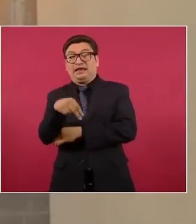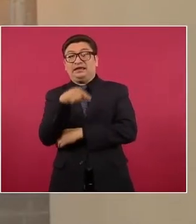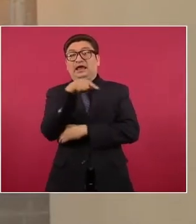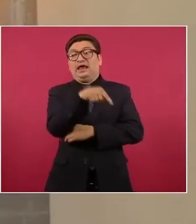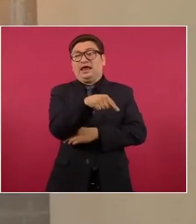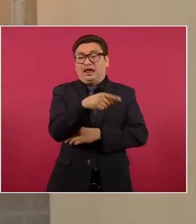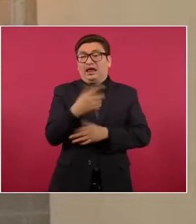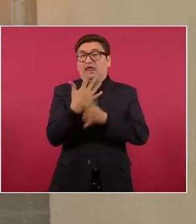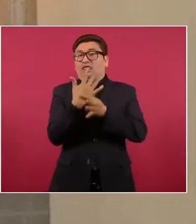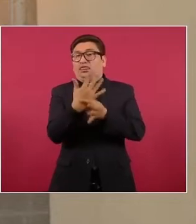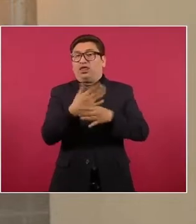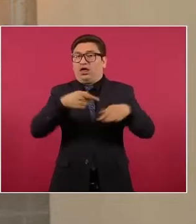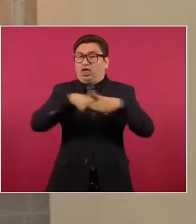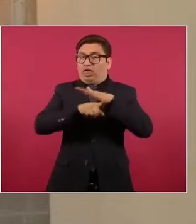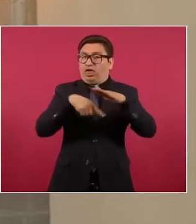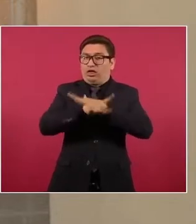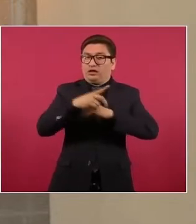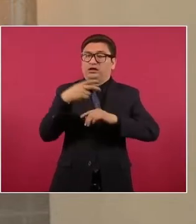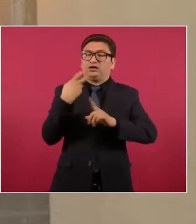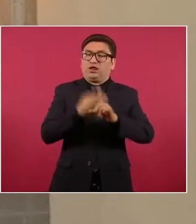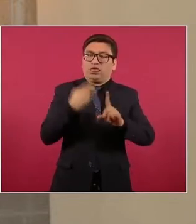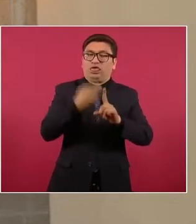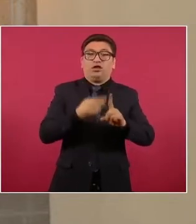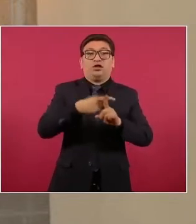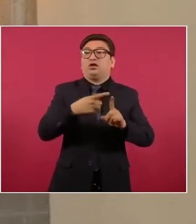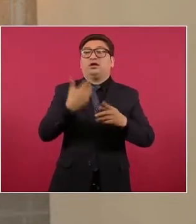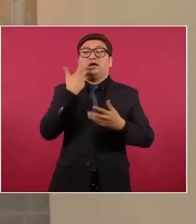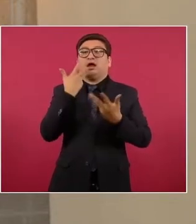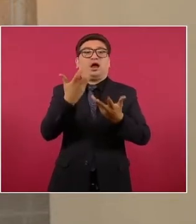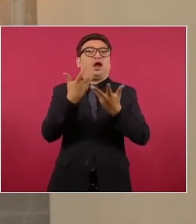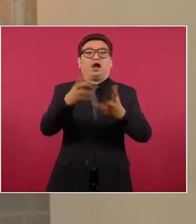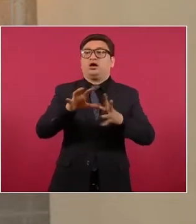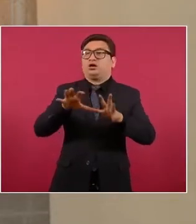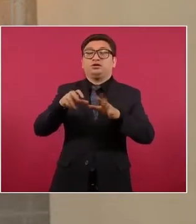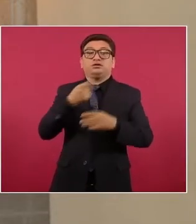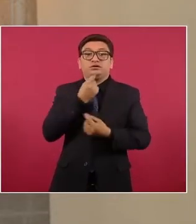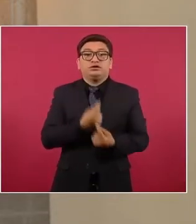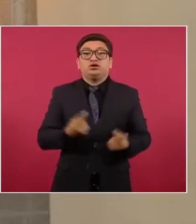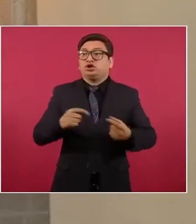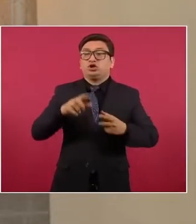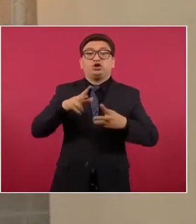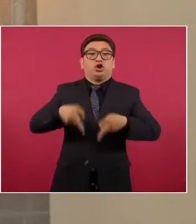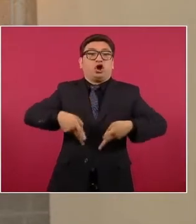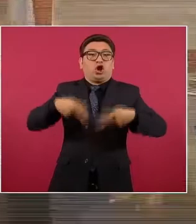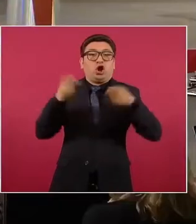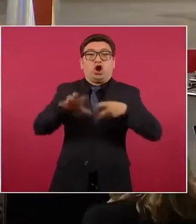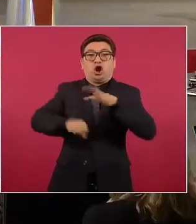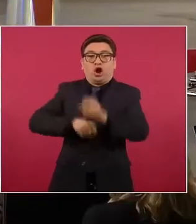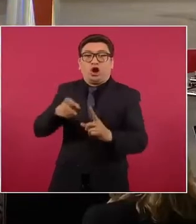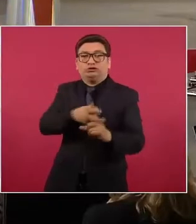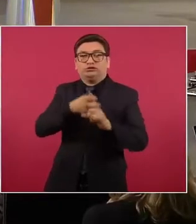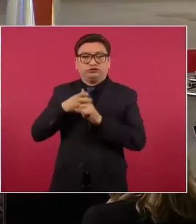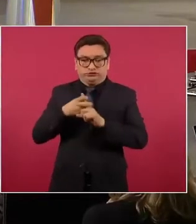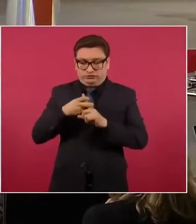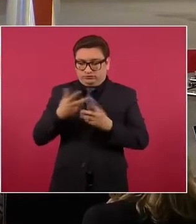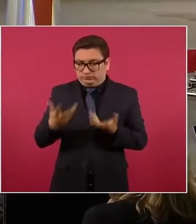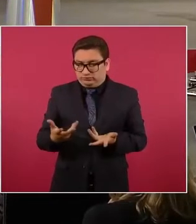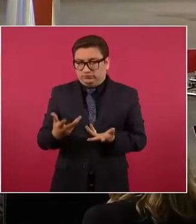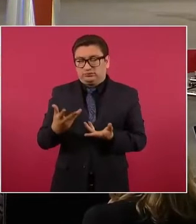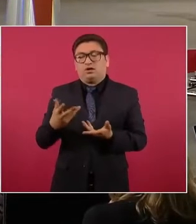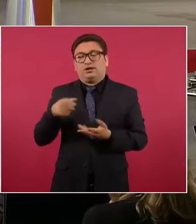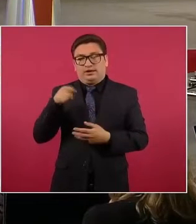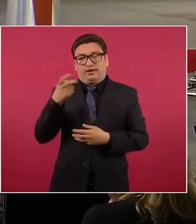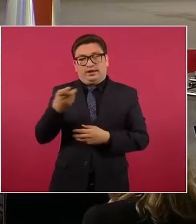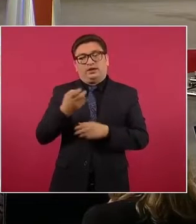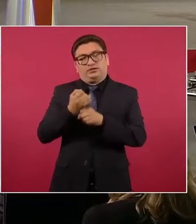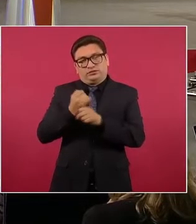había o pretendía secuestrar o robar menores. El avance de la investigación a cargo